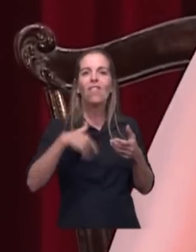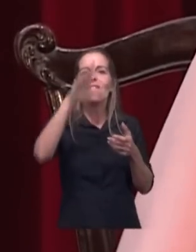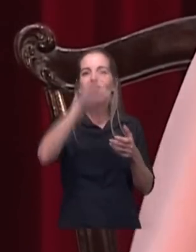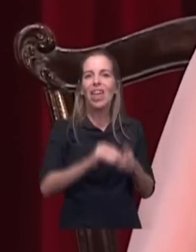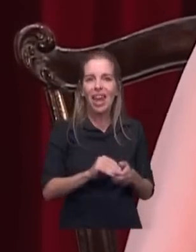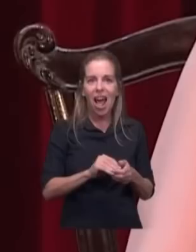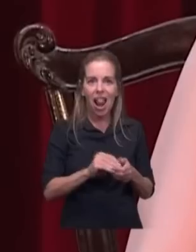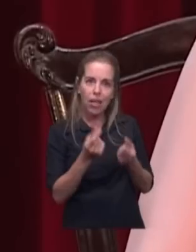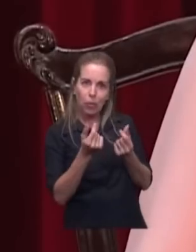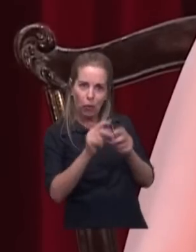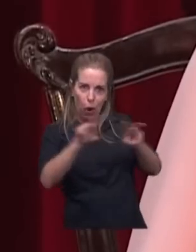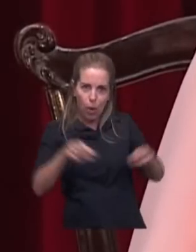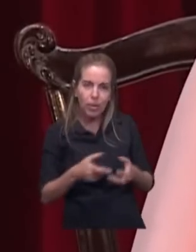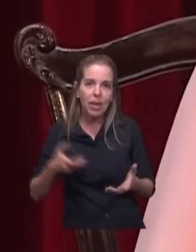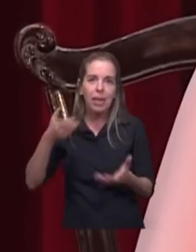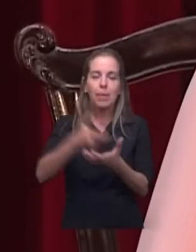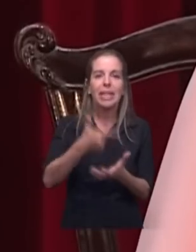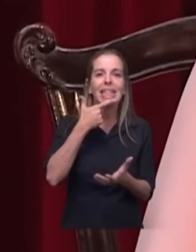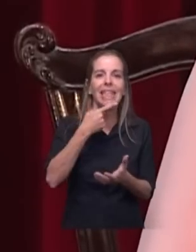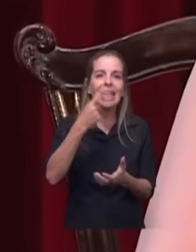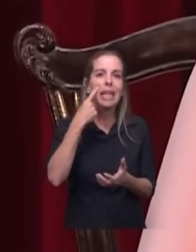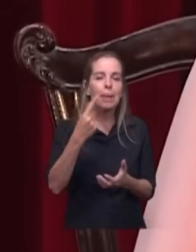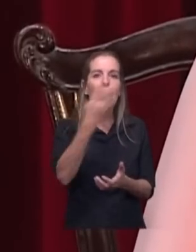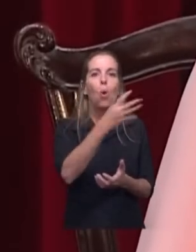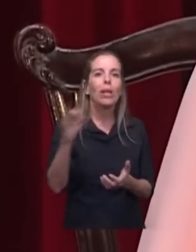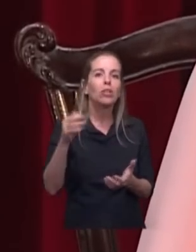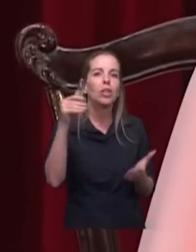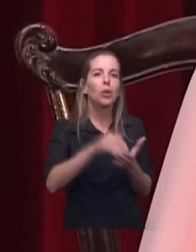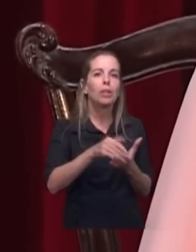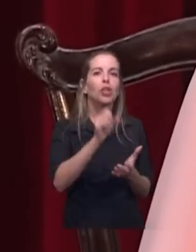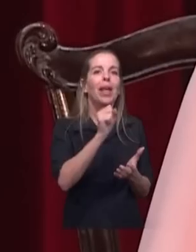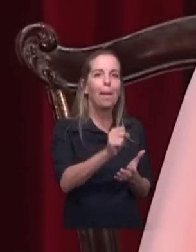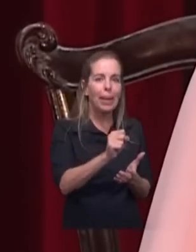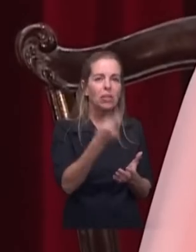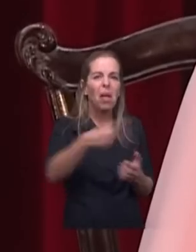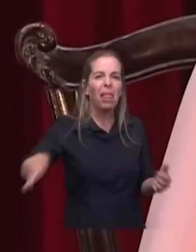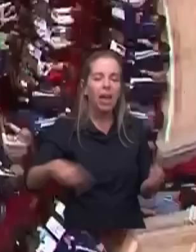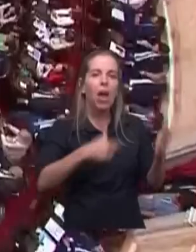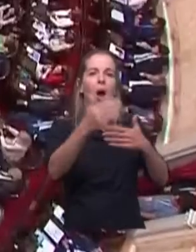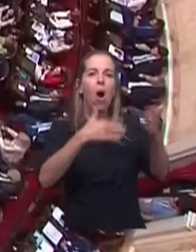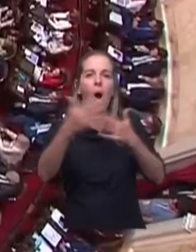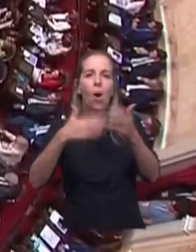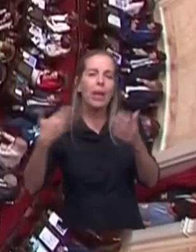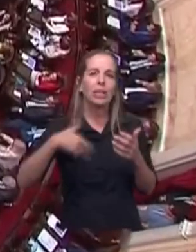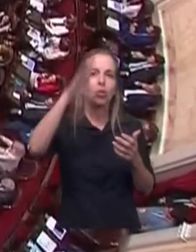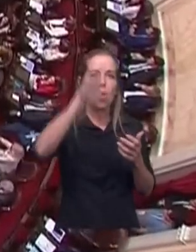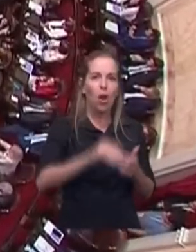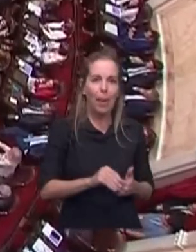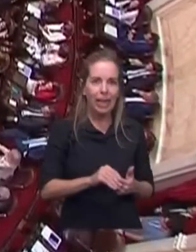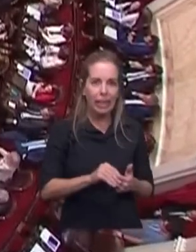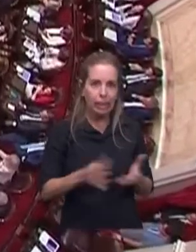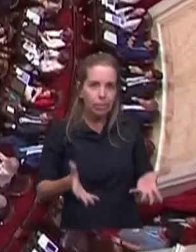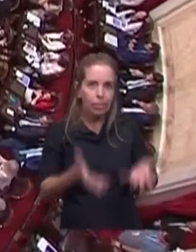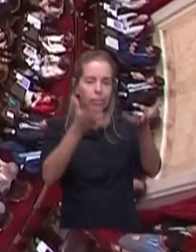Regional, se invirtieron 17.400 millones de pesos en nuevas obras de todo el país, impulsando el crecimiento